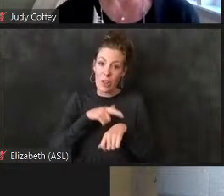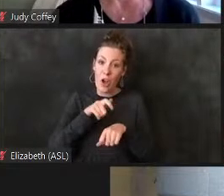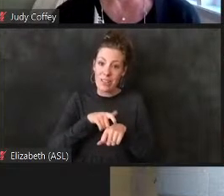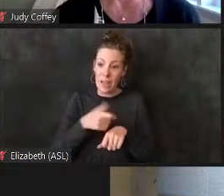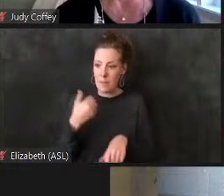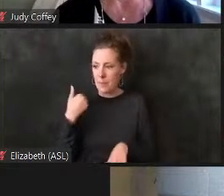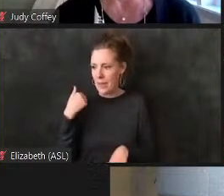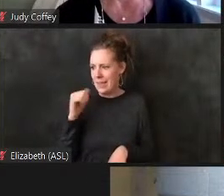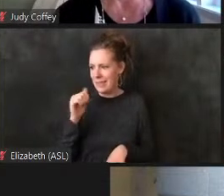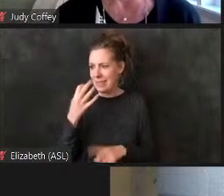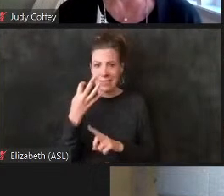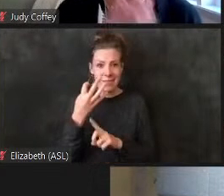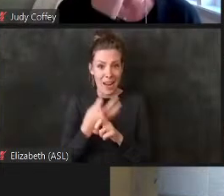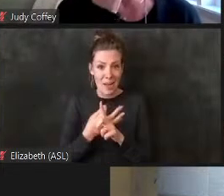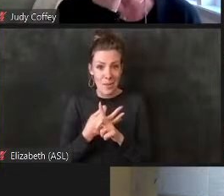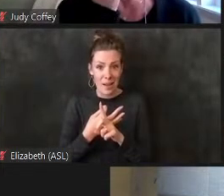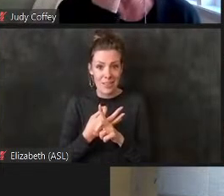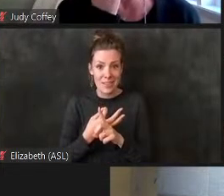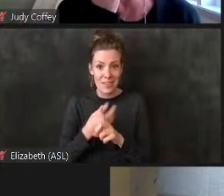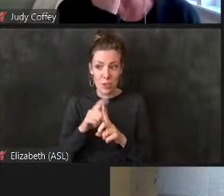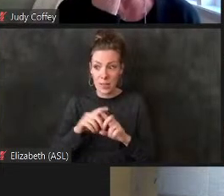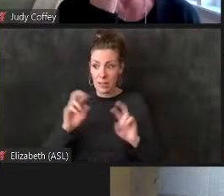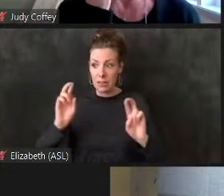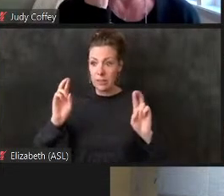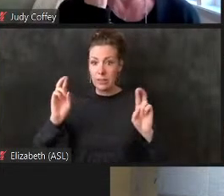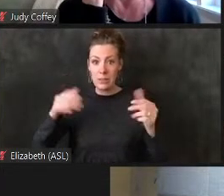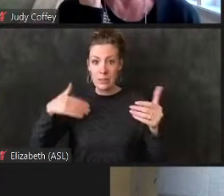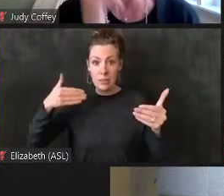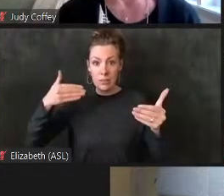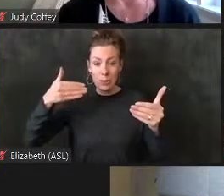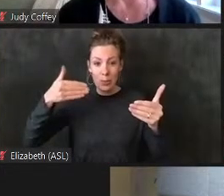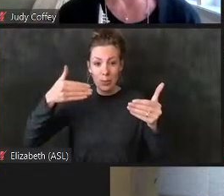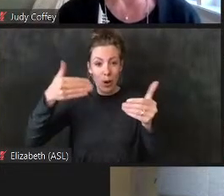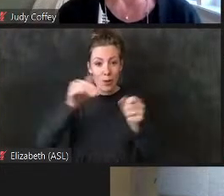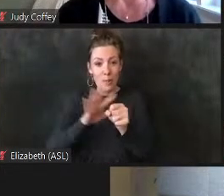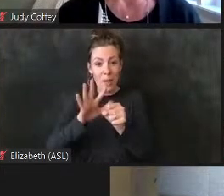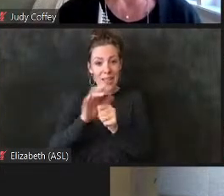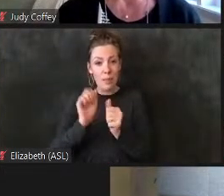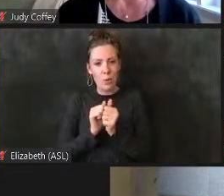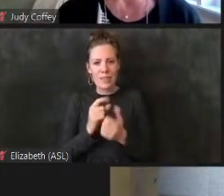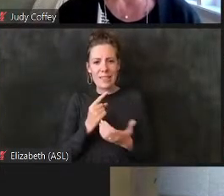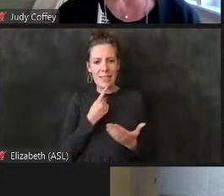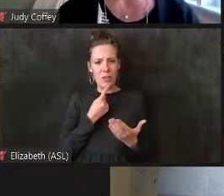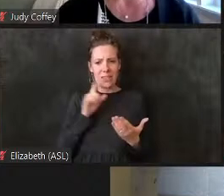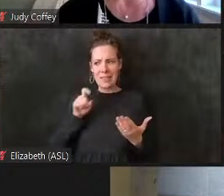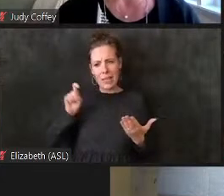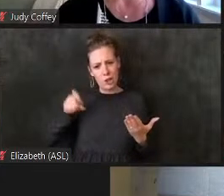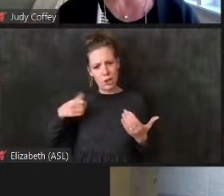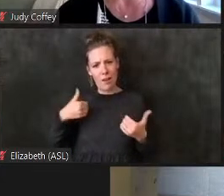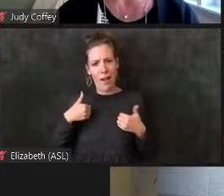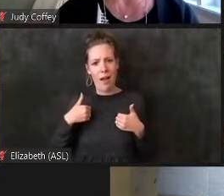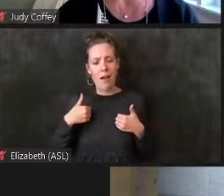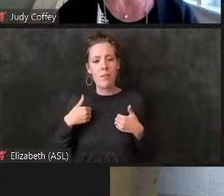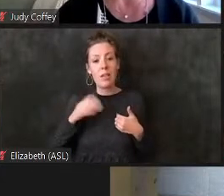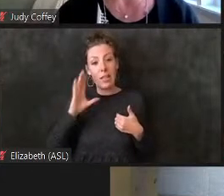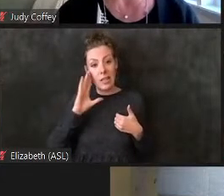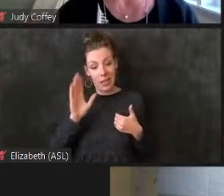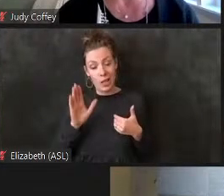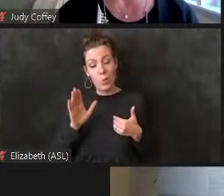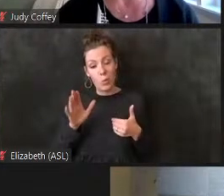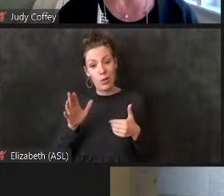nos ha tomado bastante tiempo durante los últimos 9 meses para llegar a la pandemia con la seriedad que ahorita se merece,